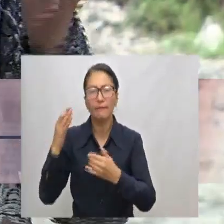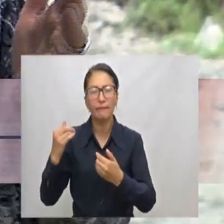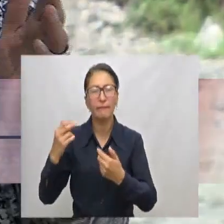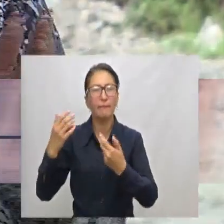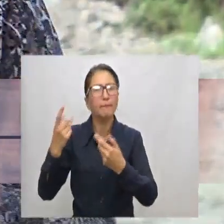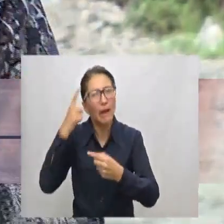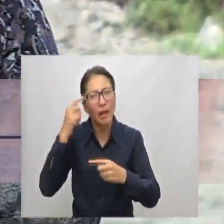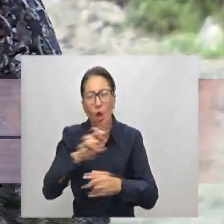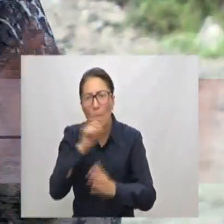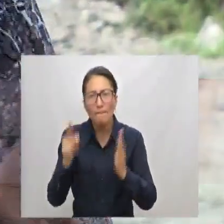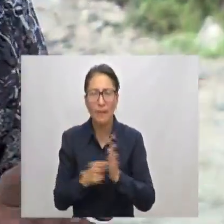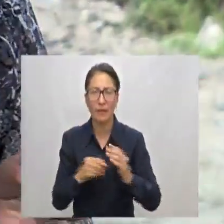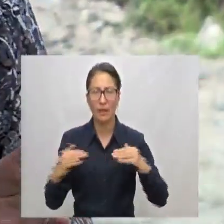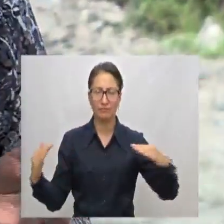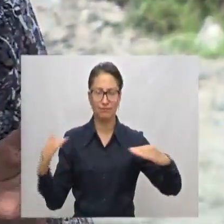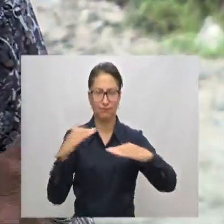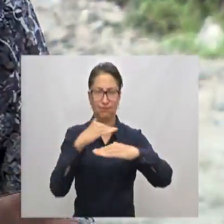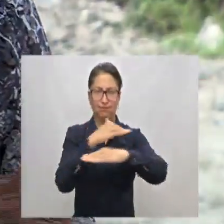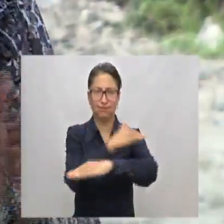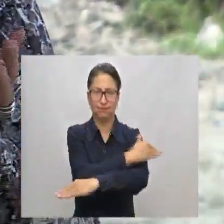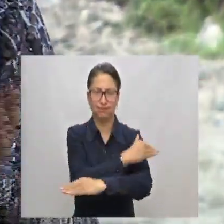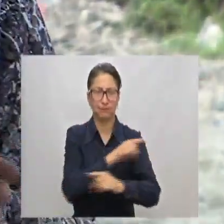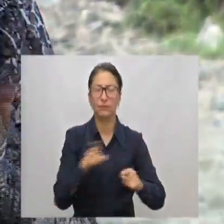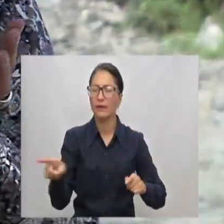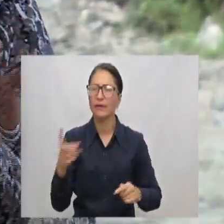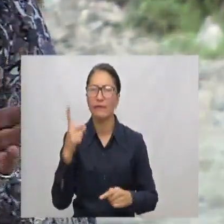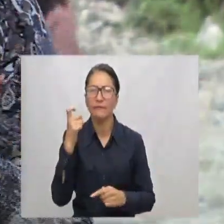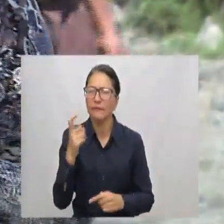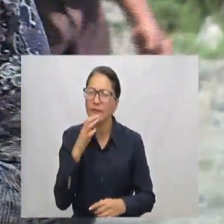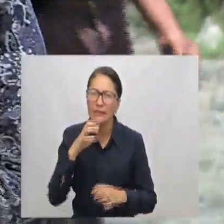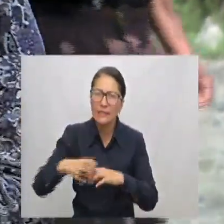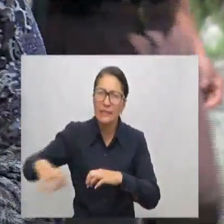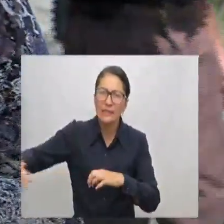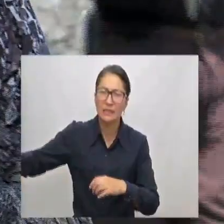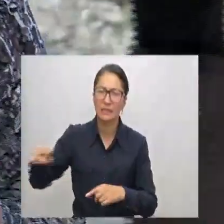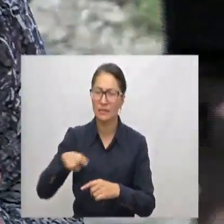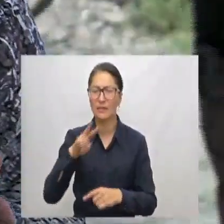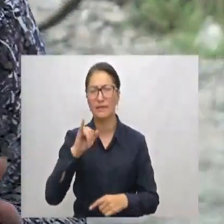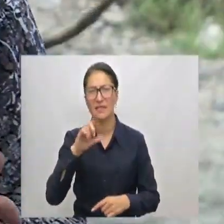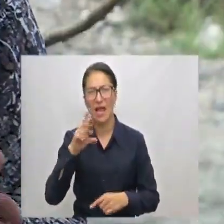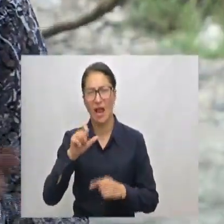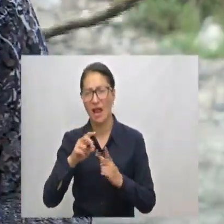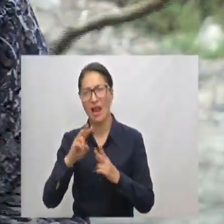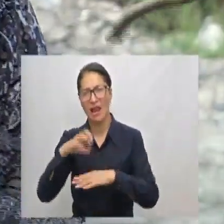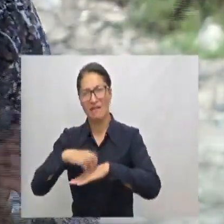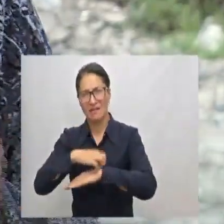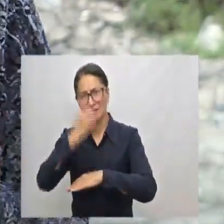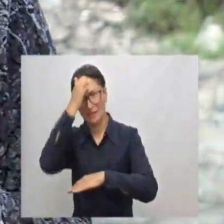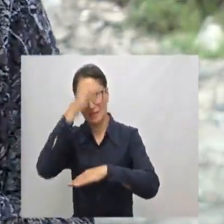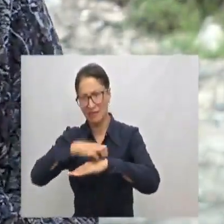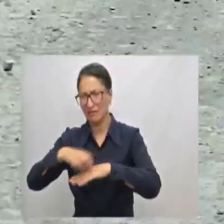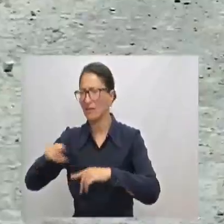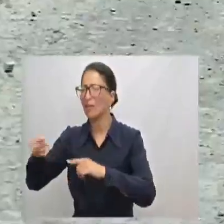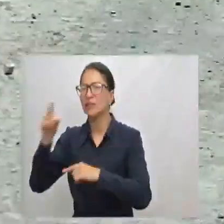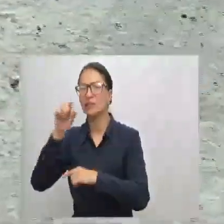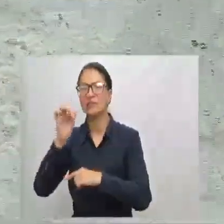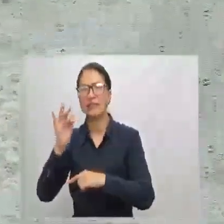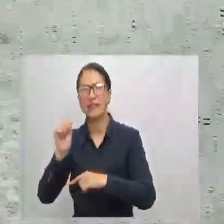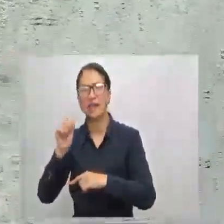para hacer esta obra y para terminar el corredor vial, incluida la pavimentación de un sector que está sin tocar entre Villa de Leyva y Santa